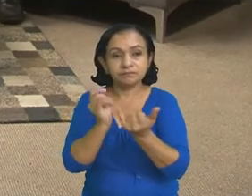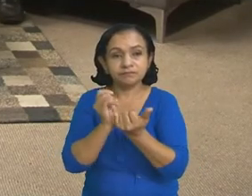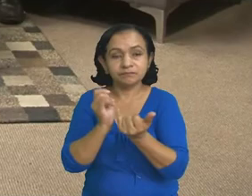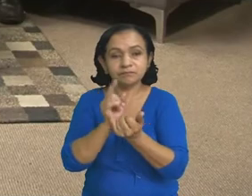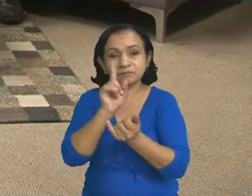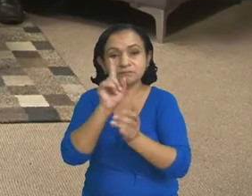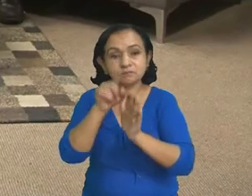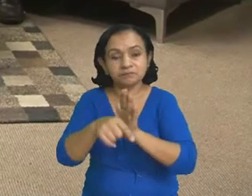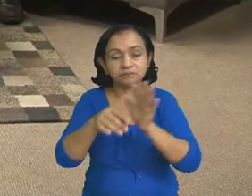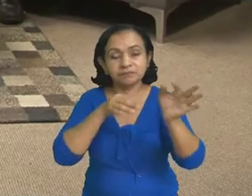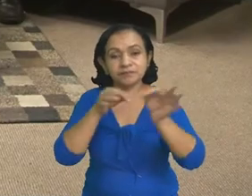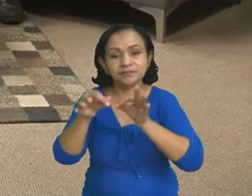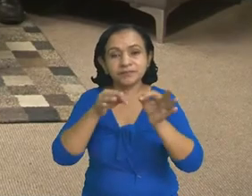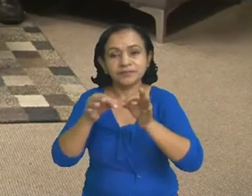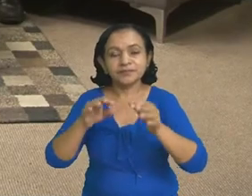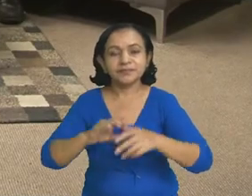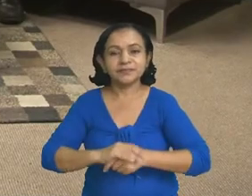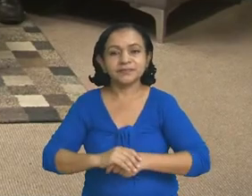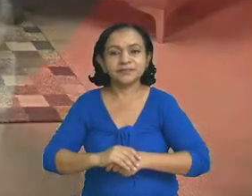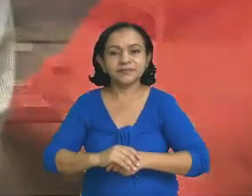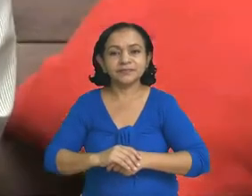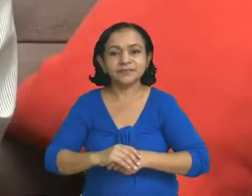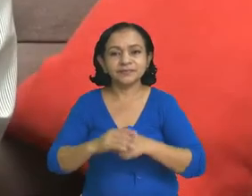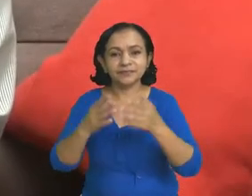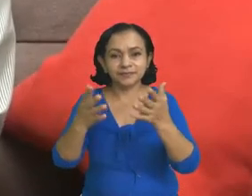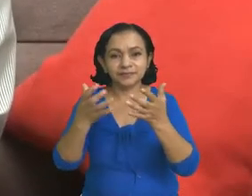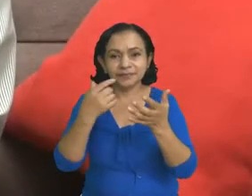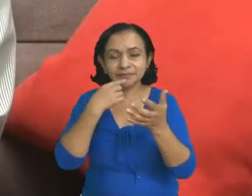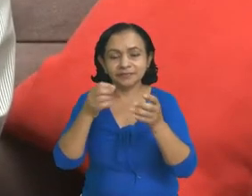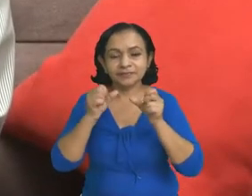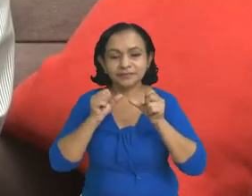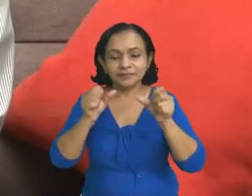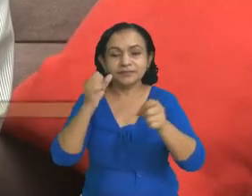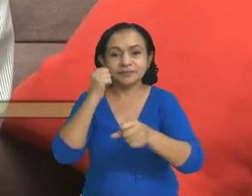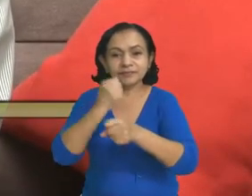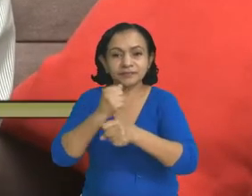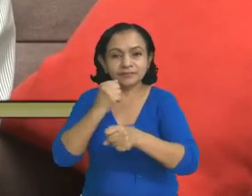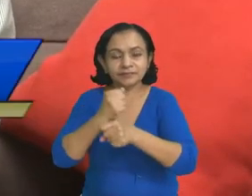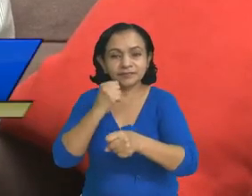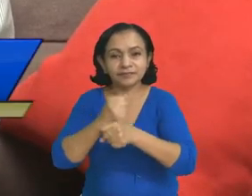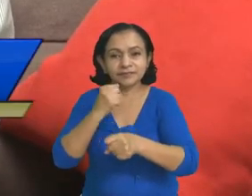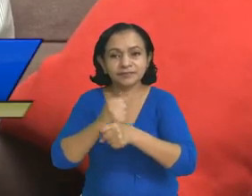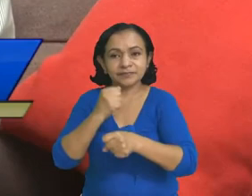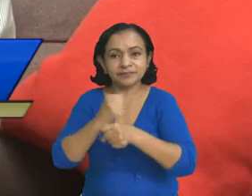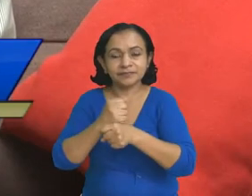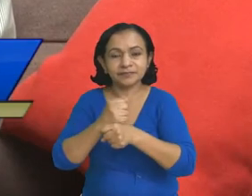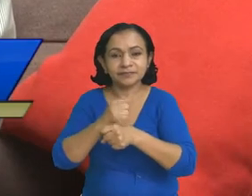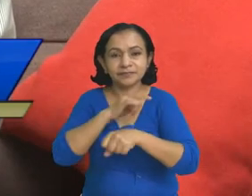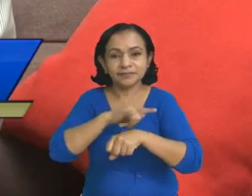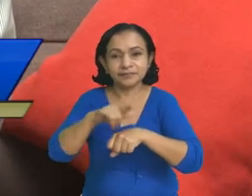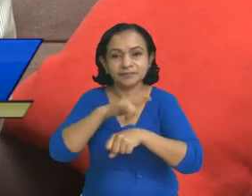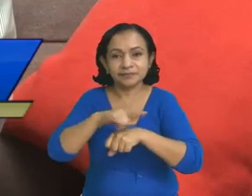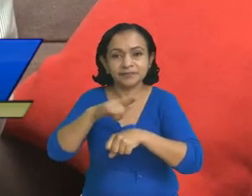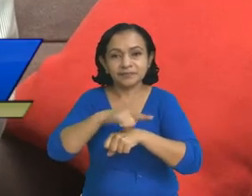un minuto para hablar con nuestra audiencia. Claro, lo que le iba a decir es que seguimos trabajando, ¿verdad? Estamos buscando